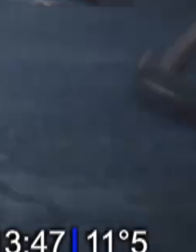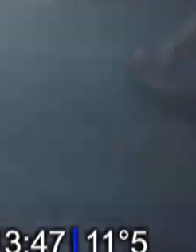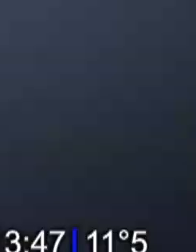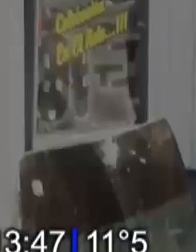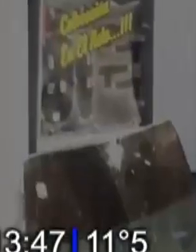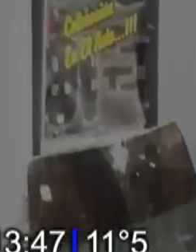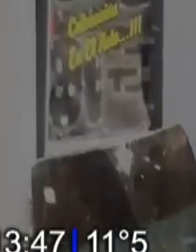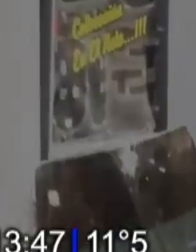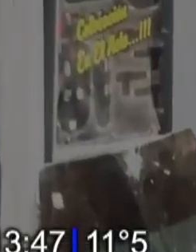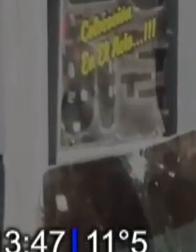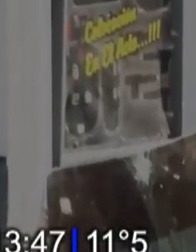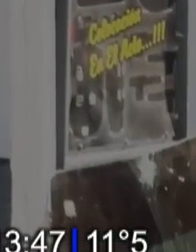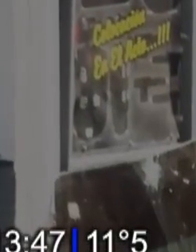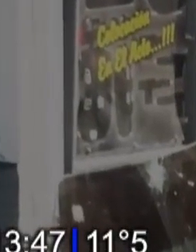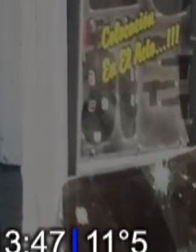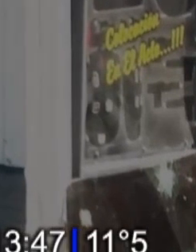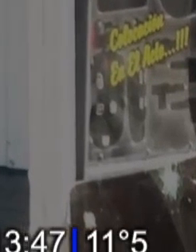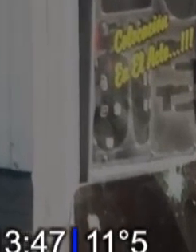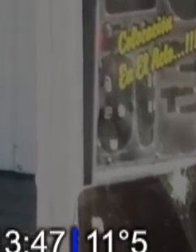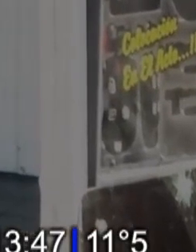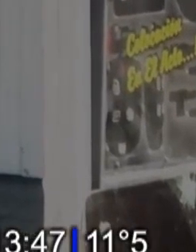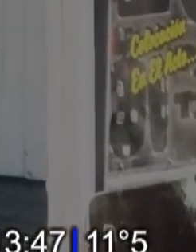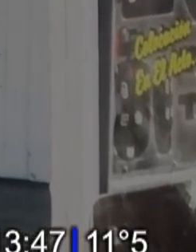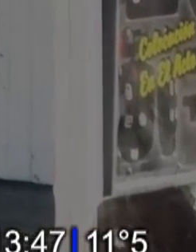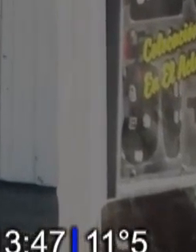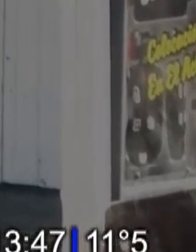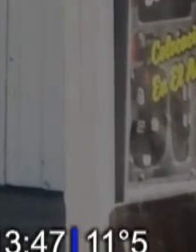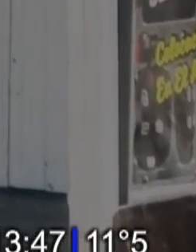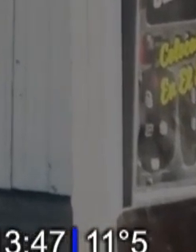Puntanos 822. WhatsApp